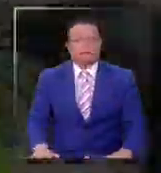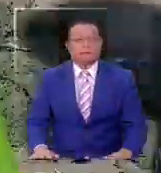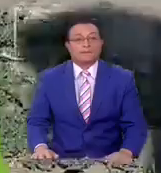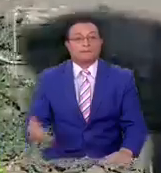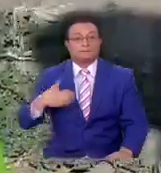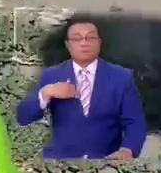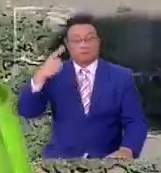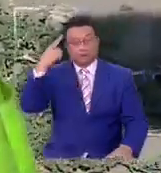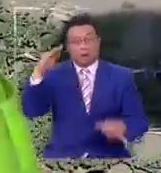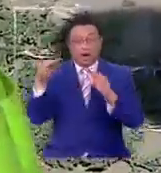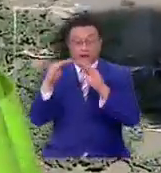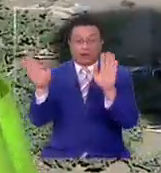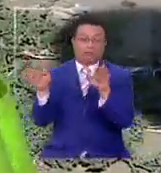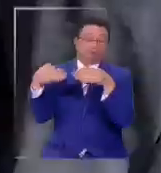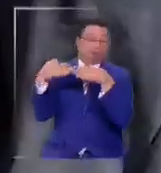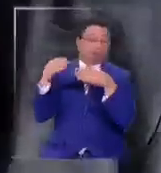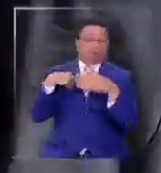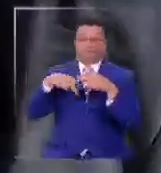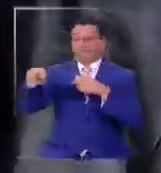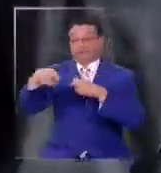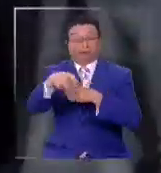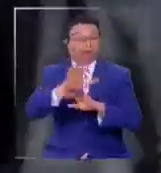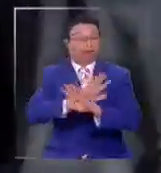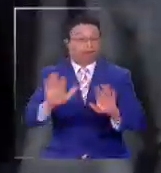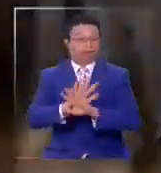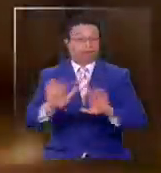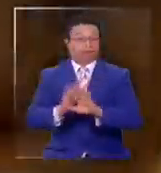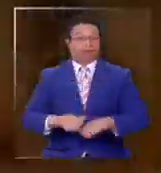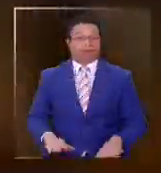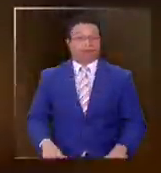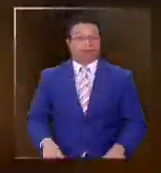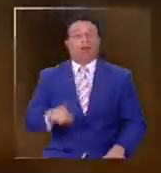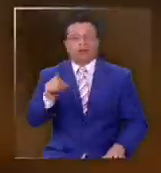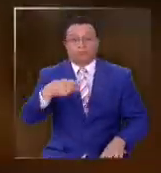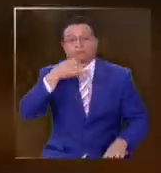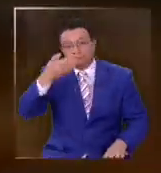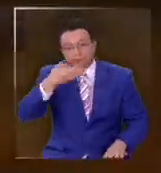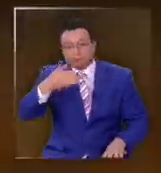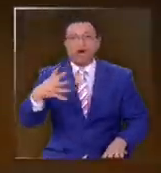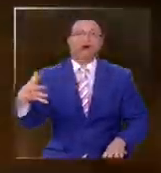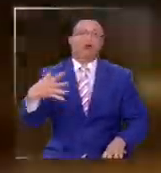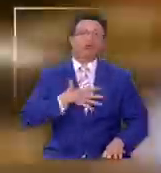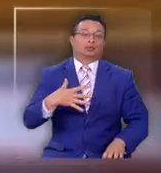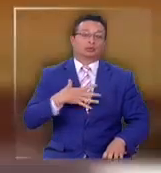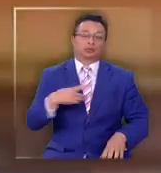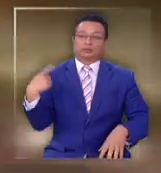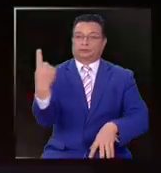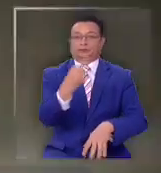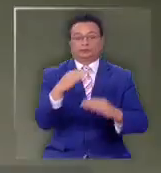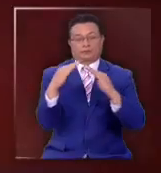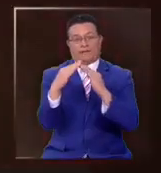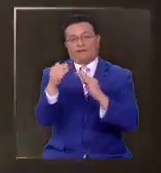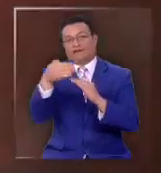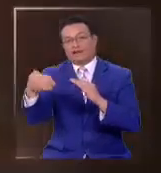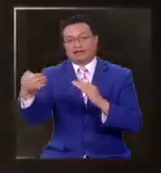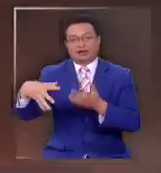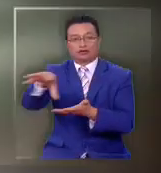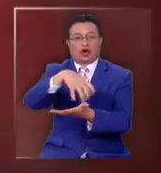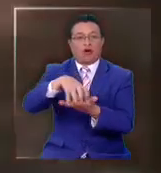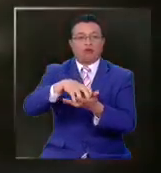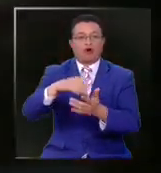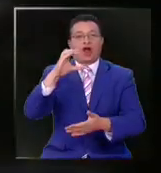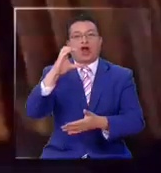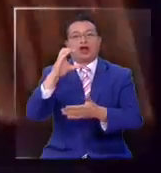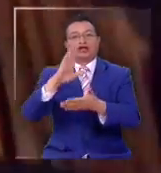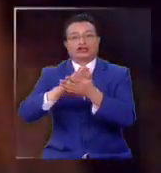Yo me encierro en la casa y yo no salgo para ningún lado. El relato es el perfecto resumen de las horas de terror que sufrieron los vecinos de Conchalí. Disparos